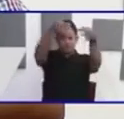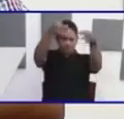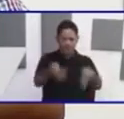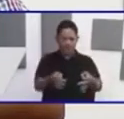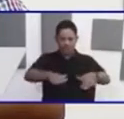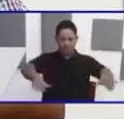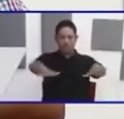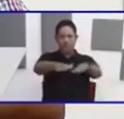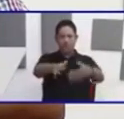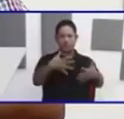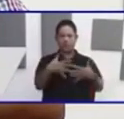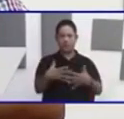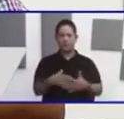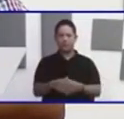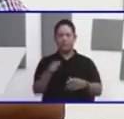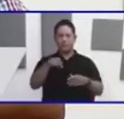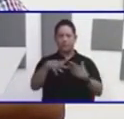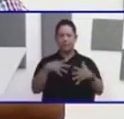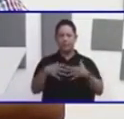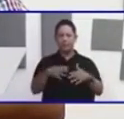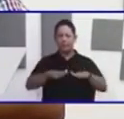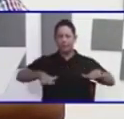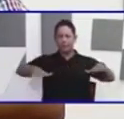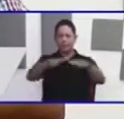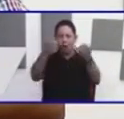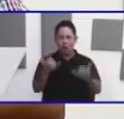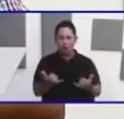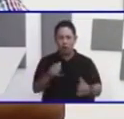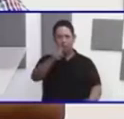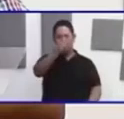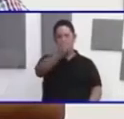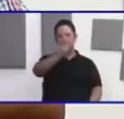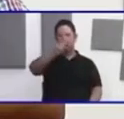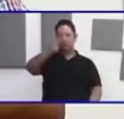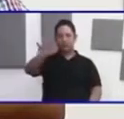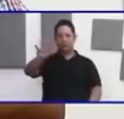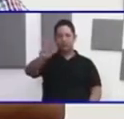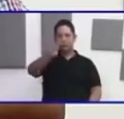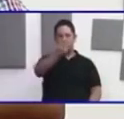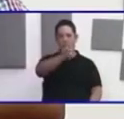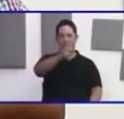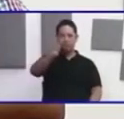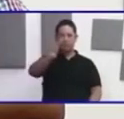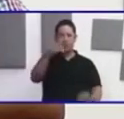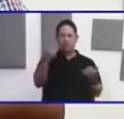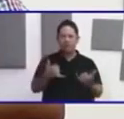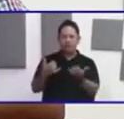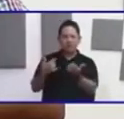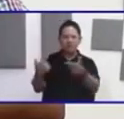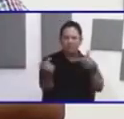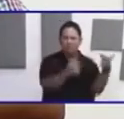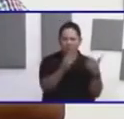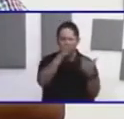departamento. Entonces, en el departamento de San Andrés se han diagnosticado al día de hoy 73 casos. Hay una controversia, señor gobernador,